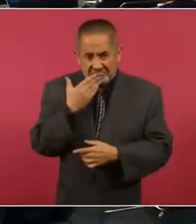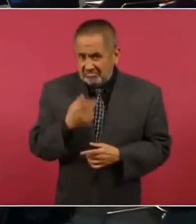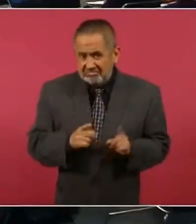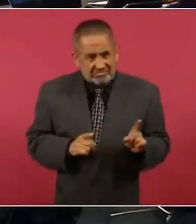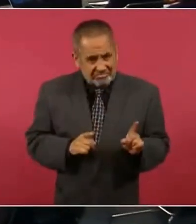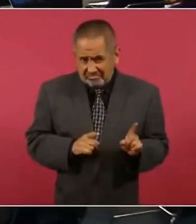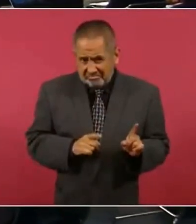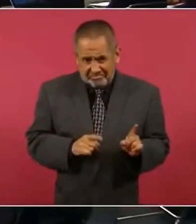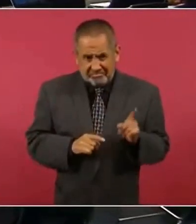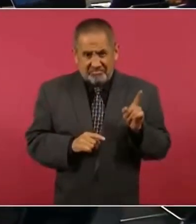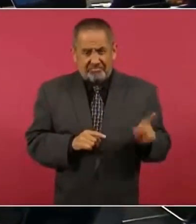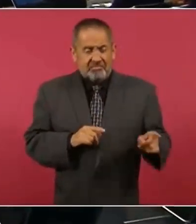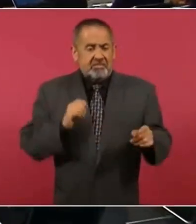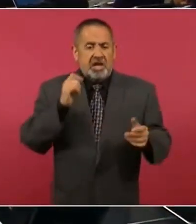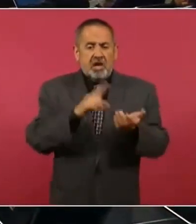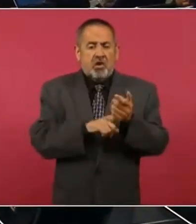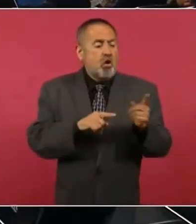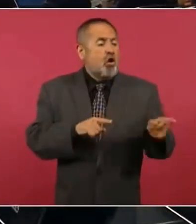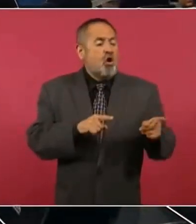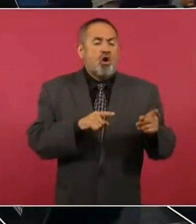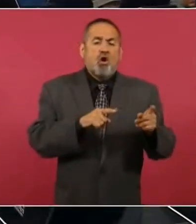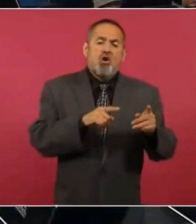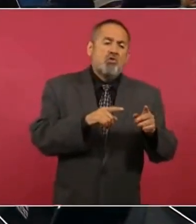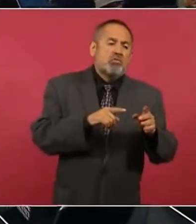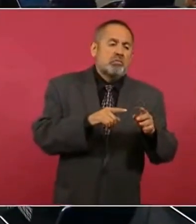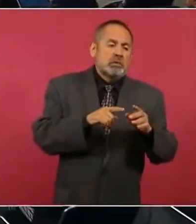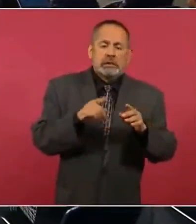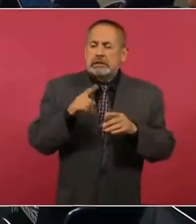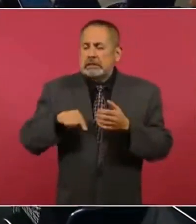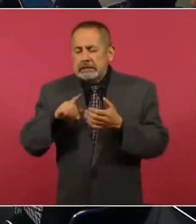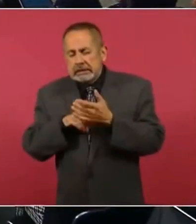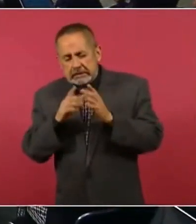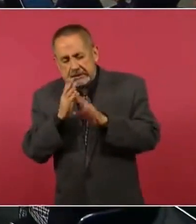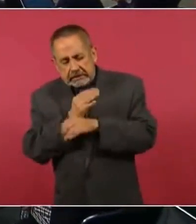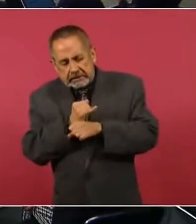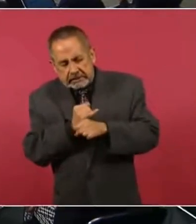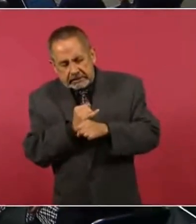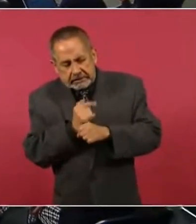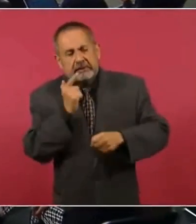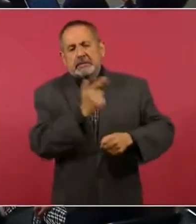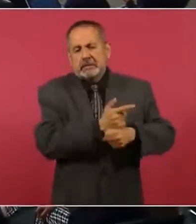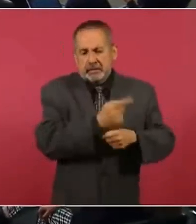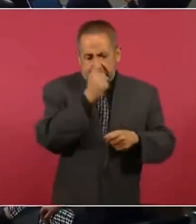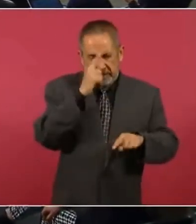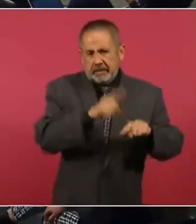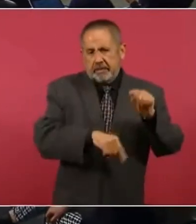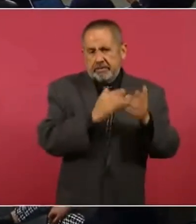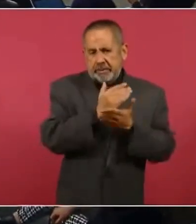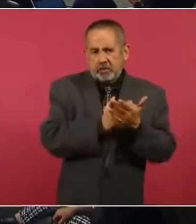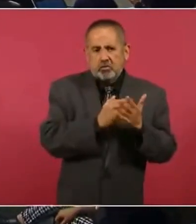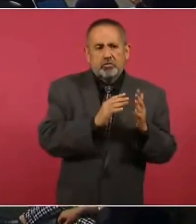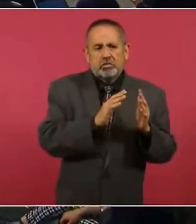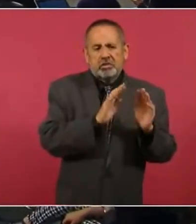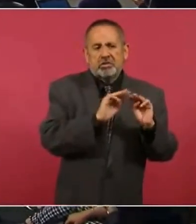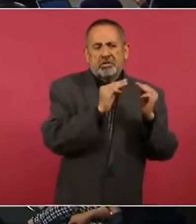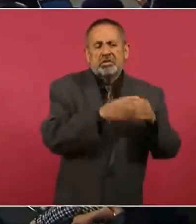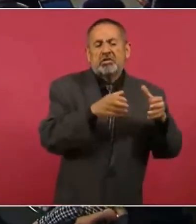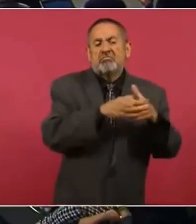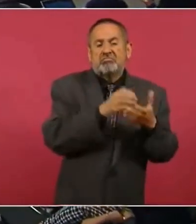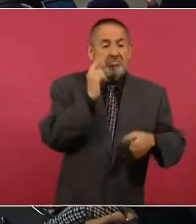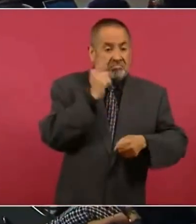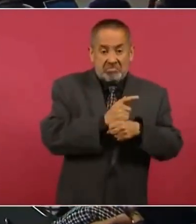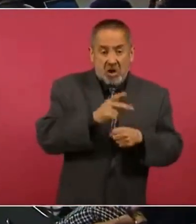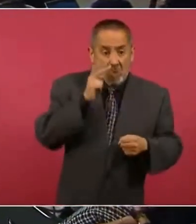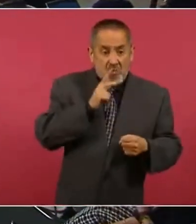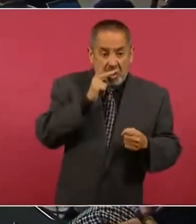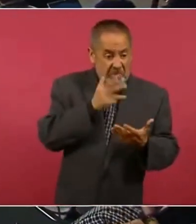en algún momento y por algún motivo se le dio algún seguimiento de inteligencia que ayudara a combatir al cártel para el que trabaja y cuya evidencia